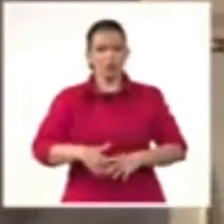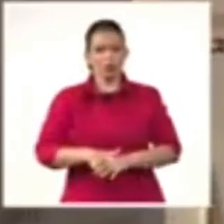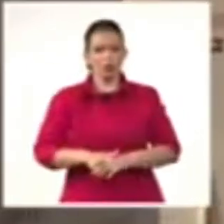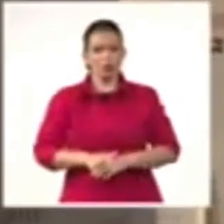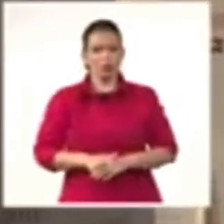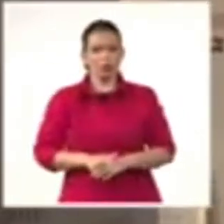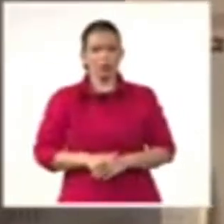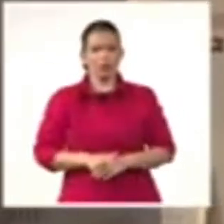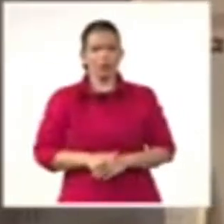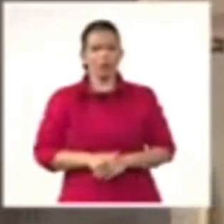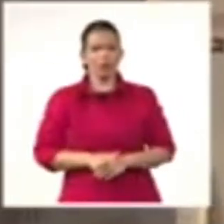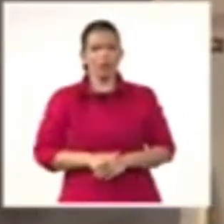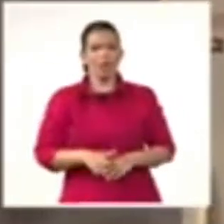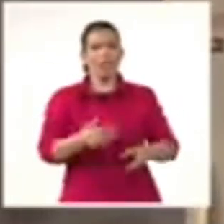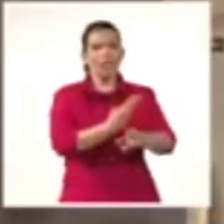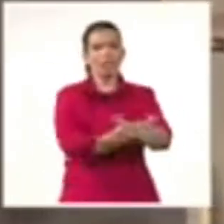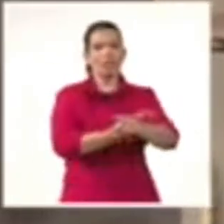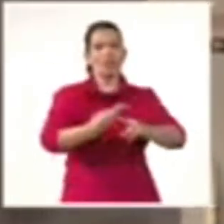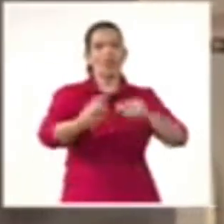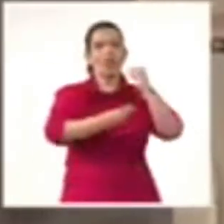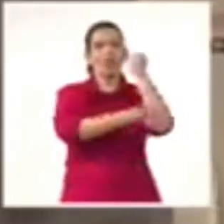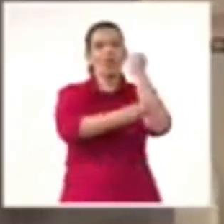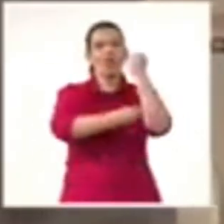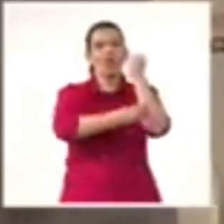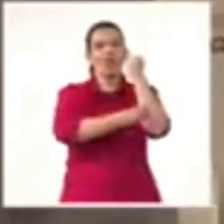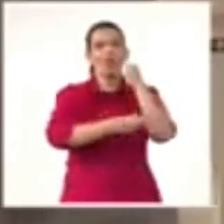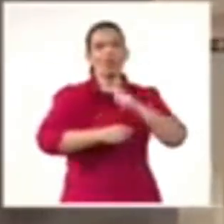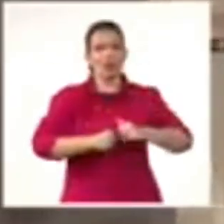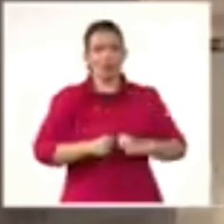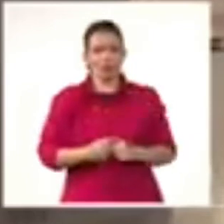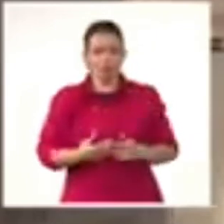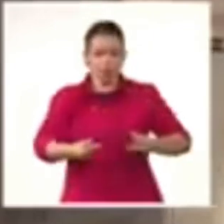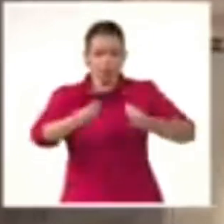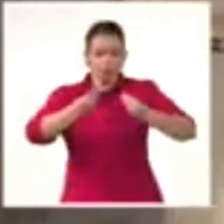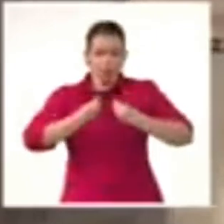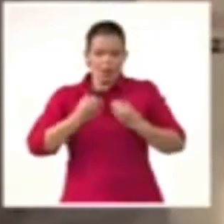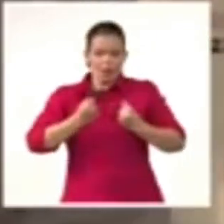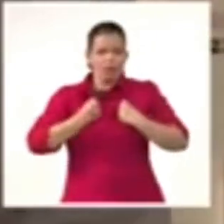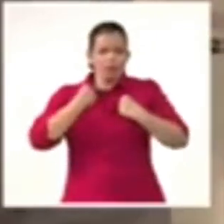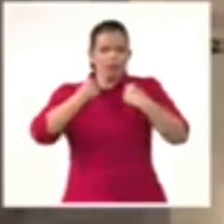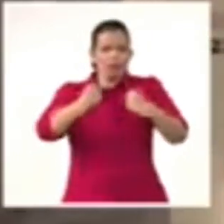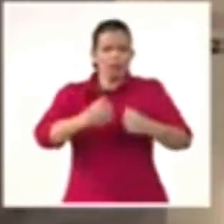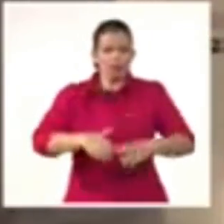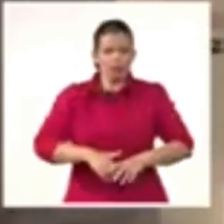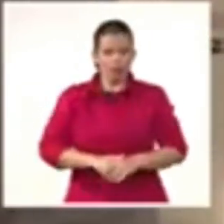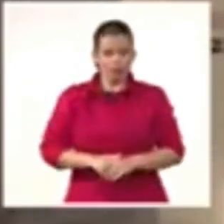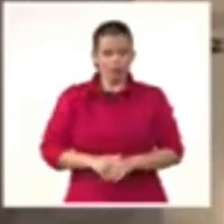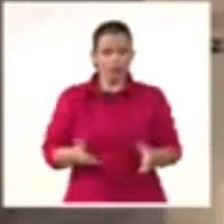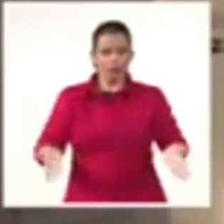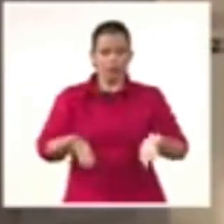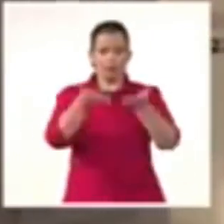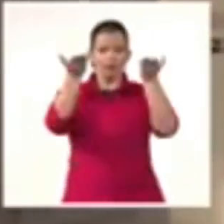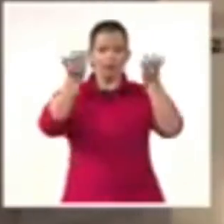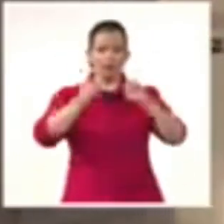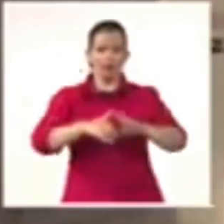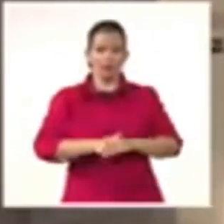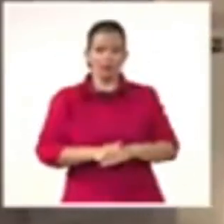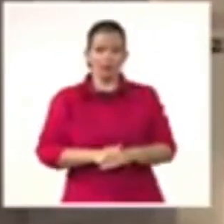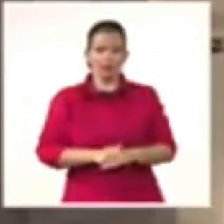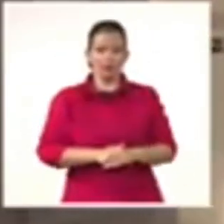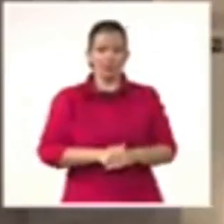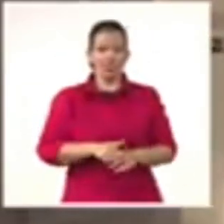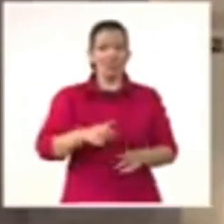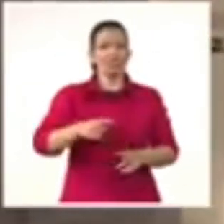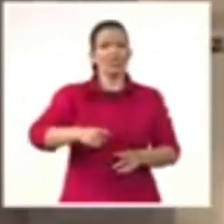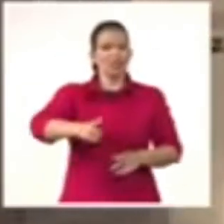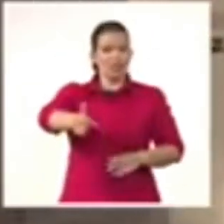La historia nos da fuerzas, nos inspira, nos impulsa y nos alienta. Si ellos